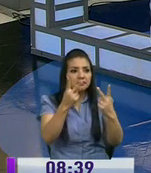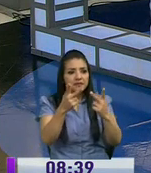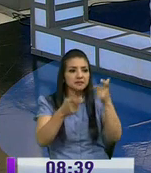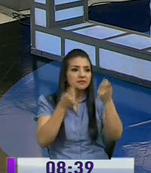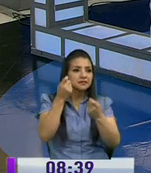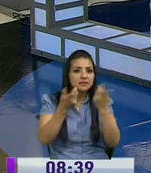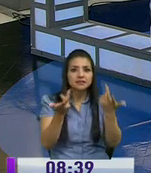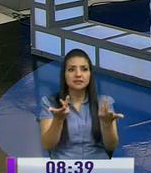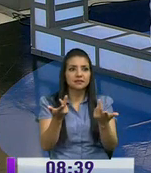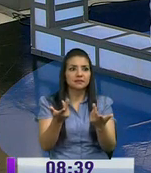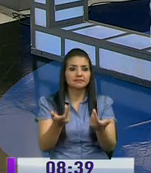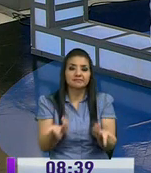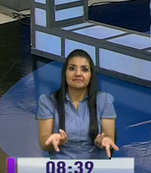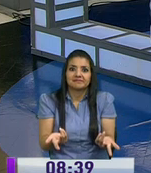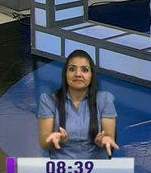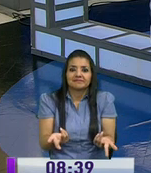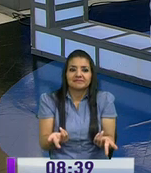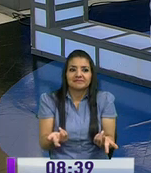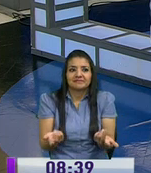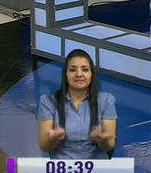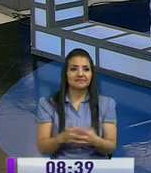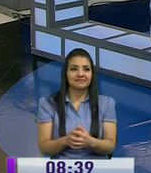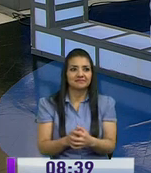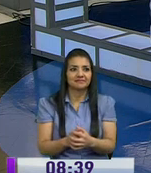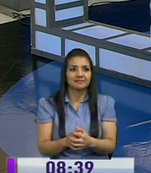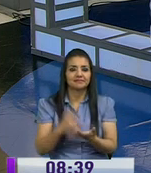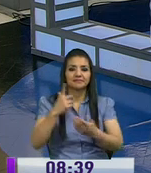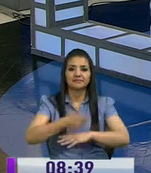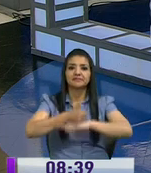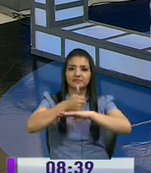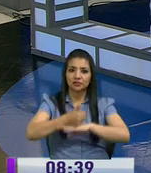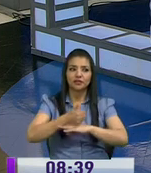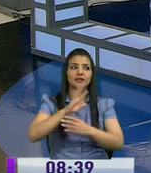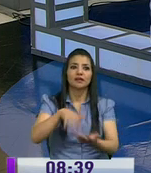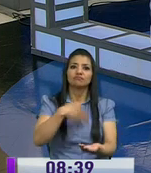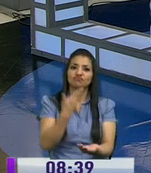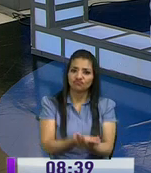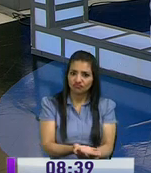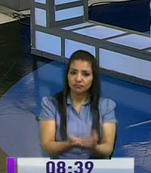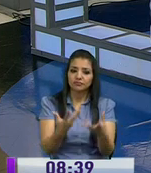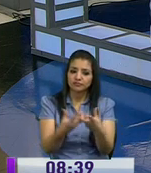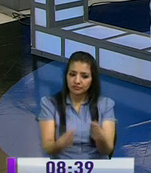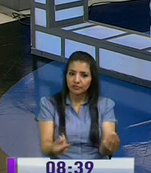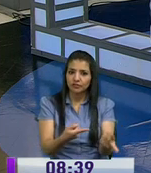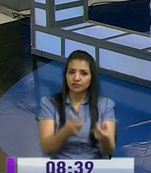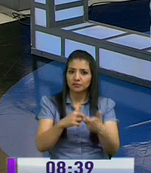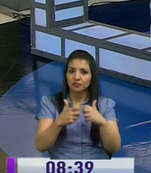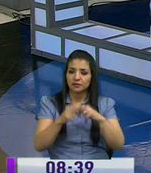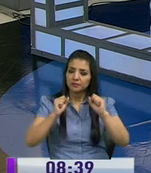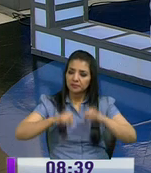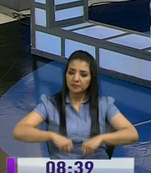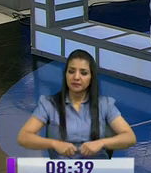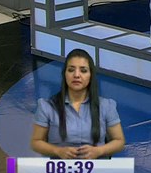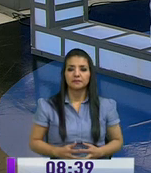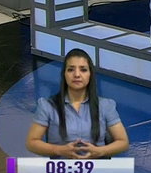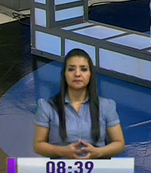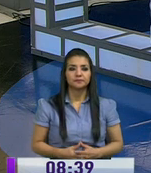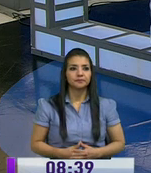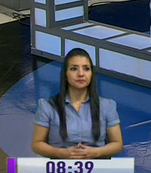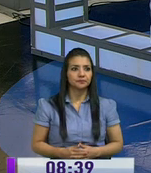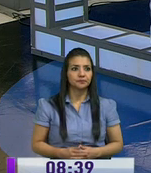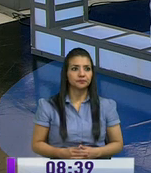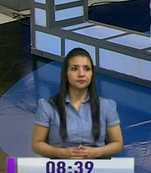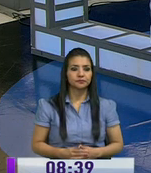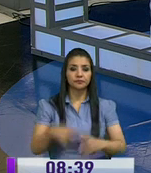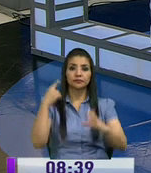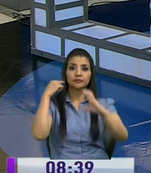No tenemos esa bolita de cristal, ¿no? Y para que la autoridad pueda llegar y también a solucionar el problema que tienen ahí en su sector. Oye, yo mandé a la